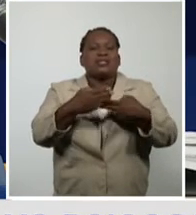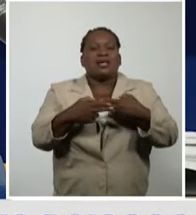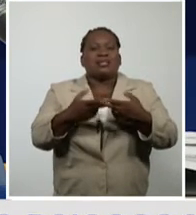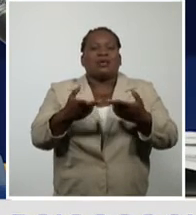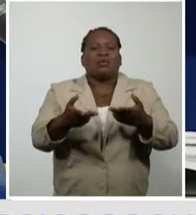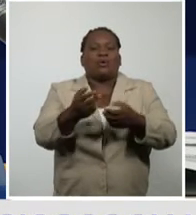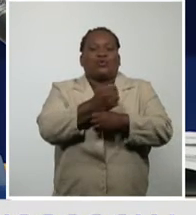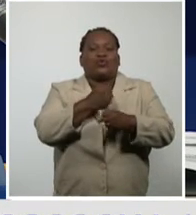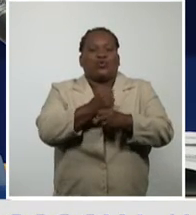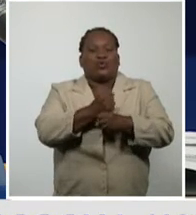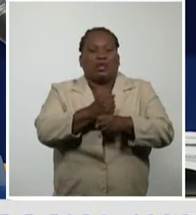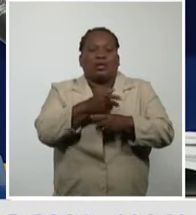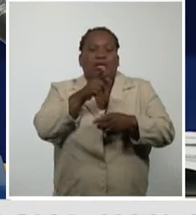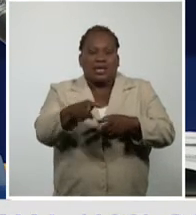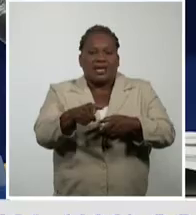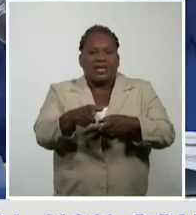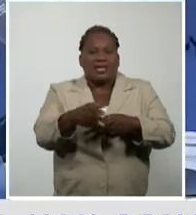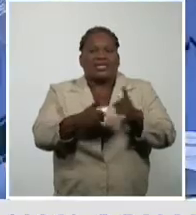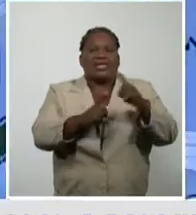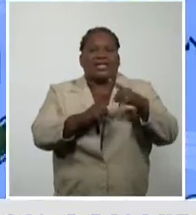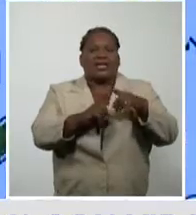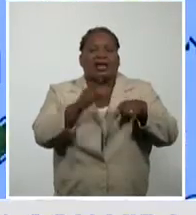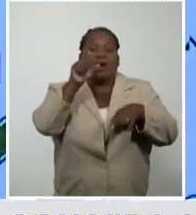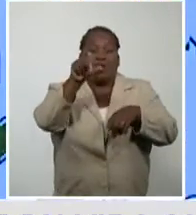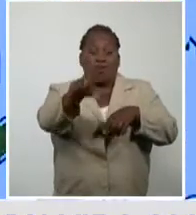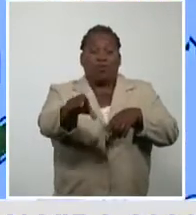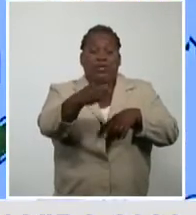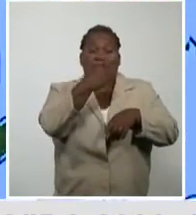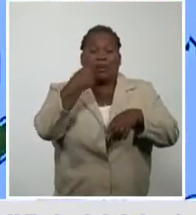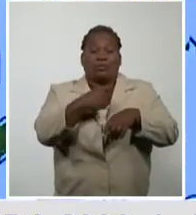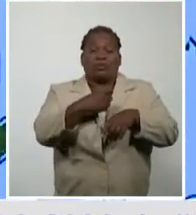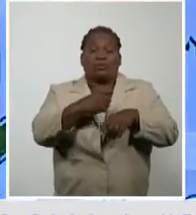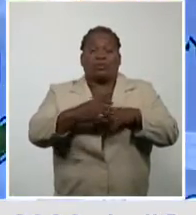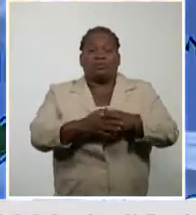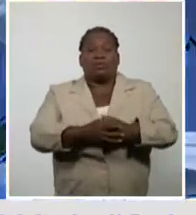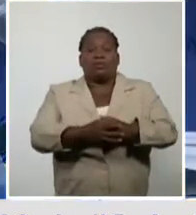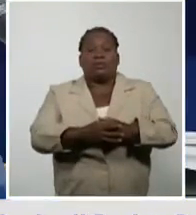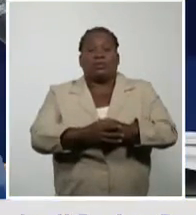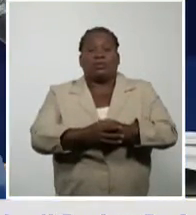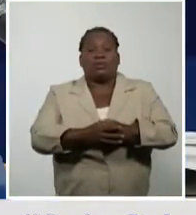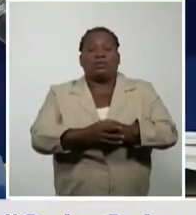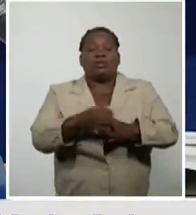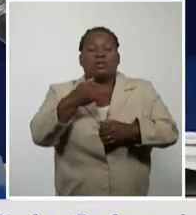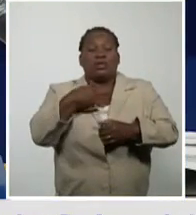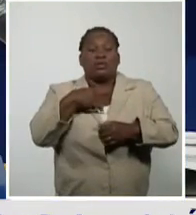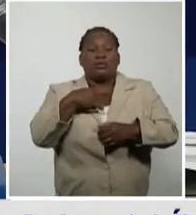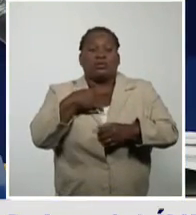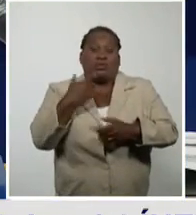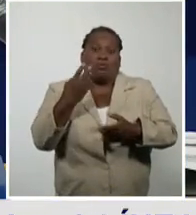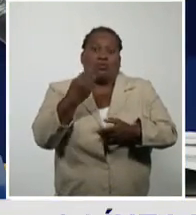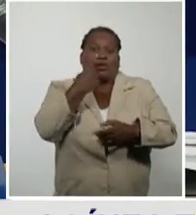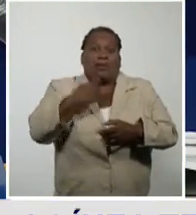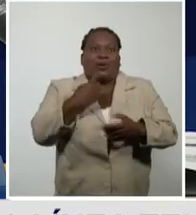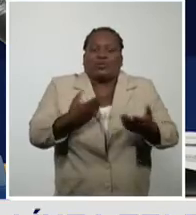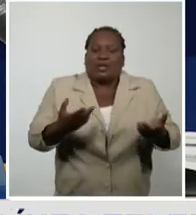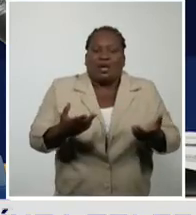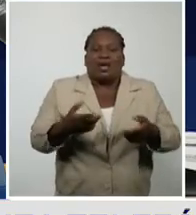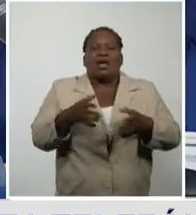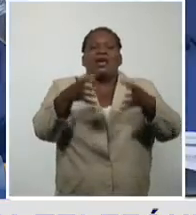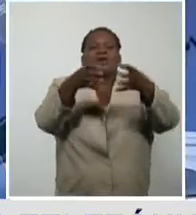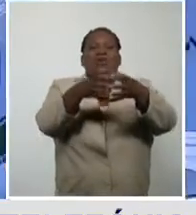esta máquina como tal. Tenemos una última pregunta, doctor. Oye, entre tantas preguntas, y yo que he hablado más de la cuenta. La agencia cubana